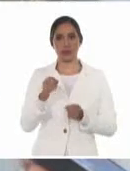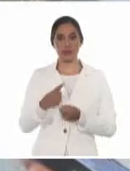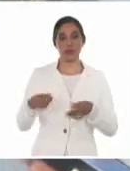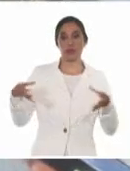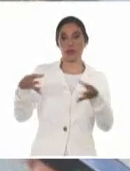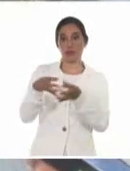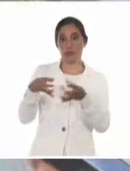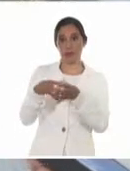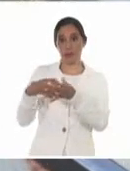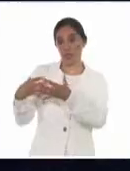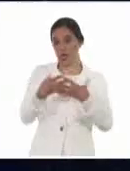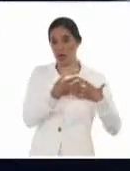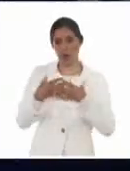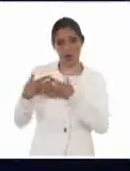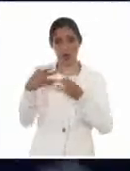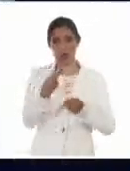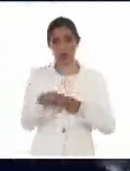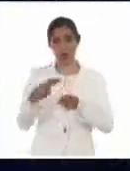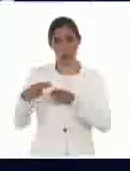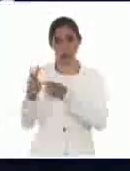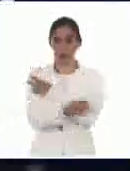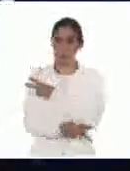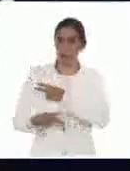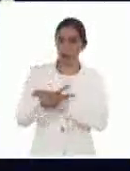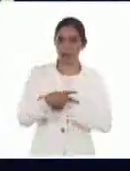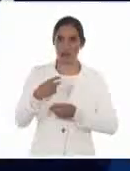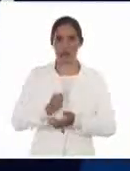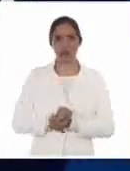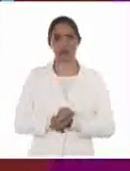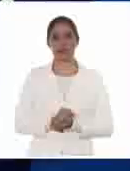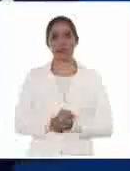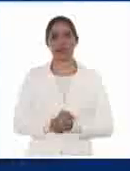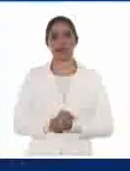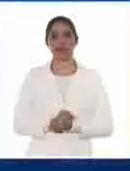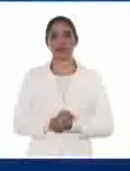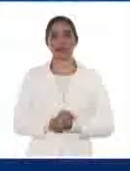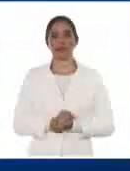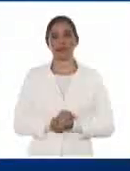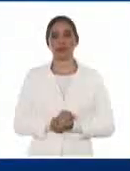norteamericanos, entre ellos el jazz. Karina Sotomayor, Canal Cubano de Noticias.